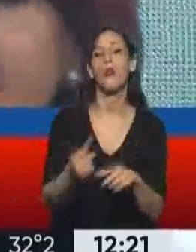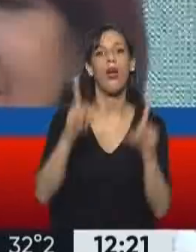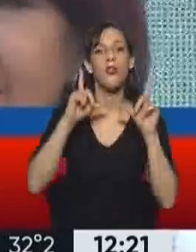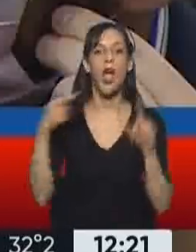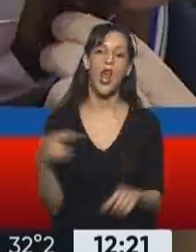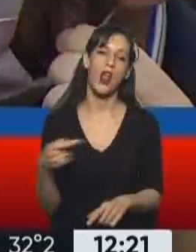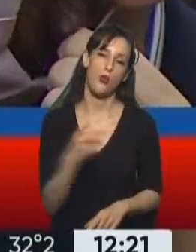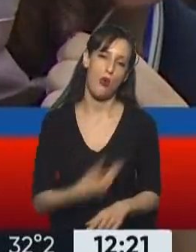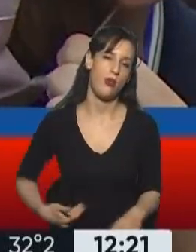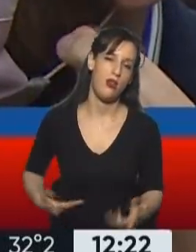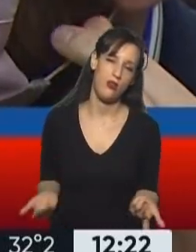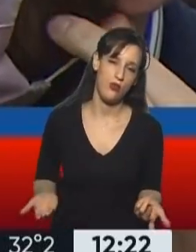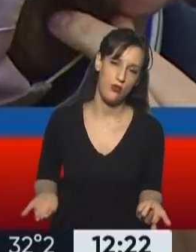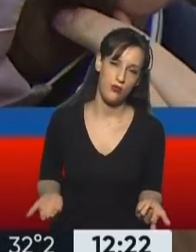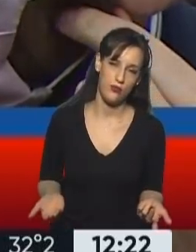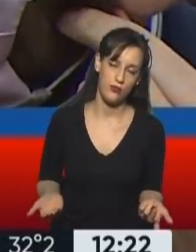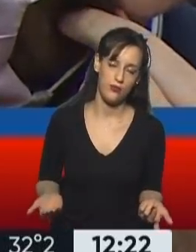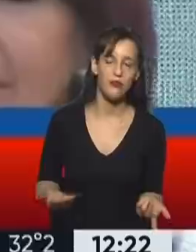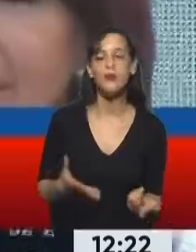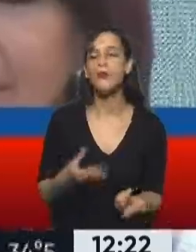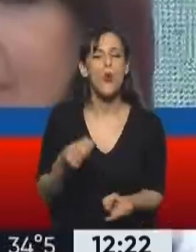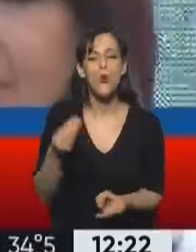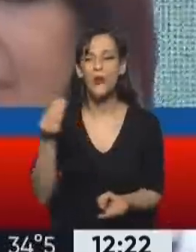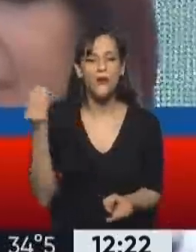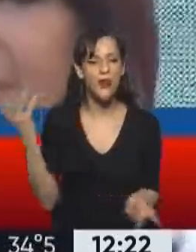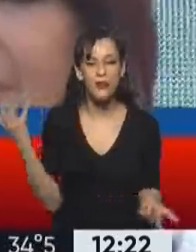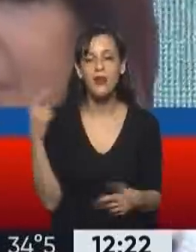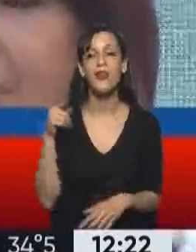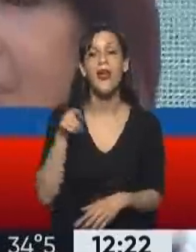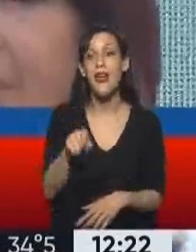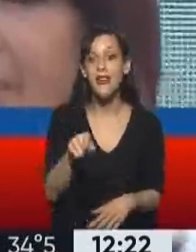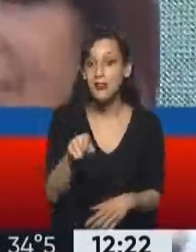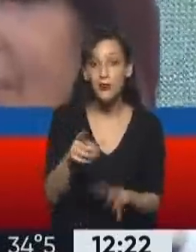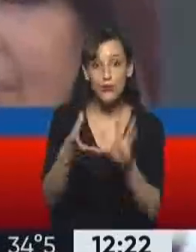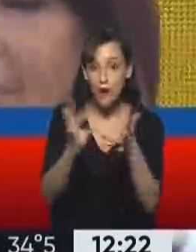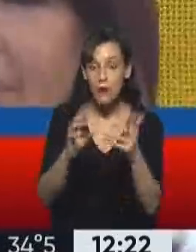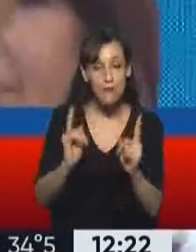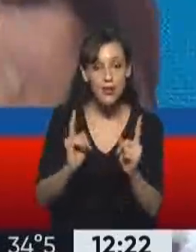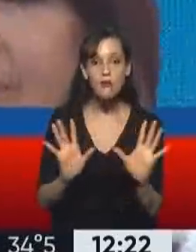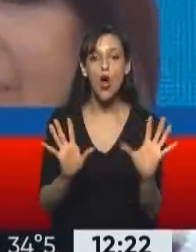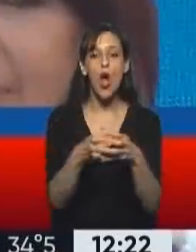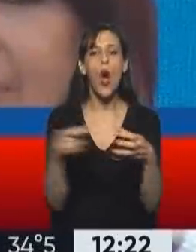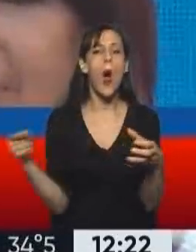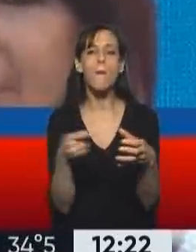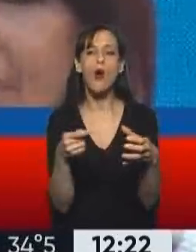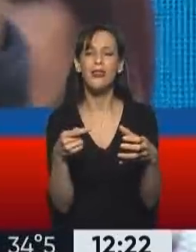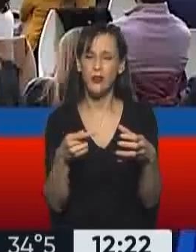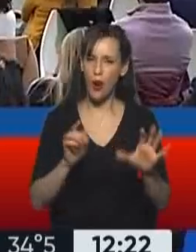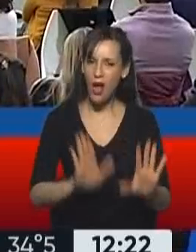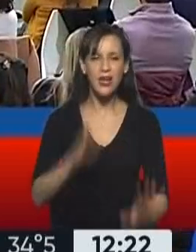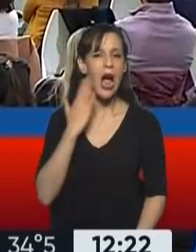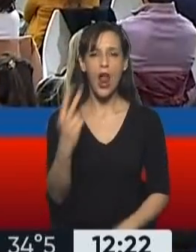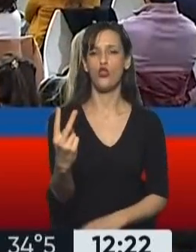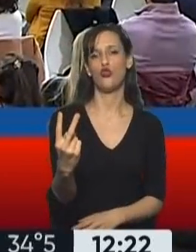negaron ellos mismos. Muchas veces esta es la seriedad que la oposición demuestra en el Congreso, que cuando uno la escucha